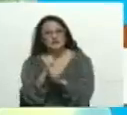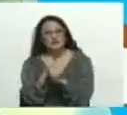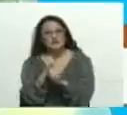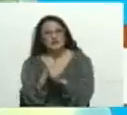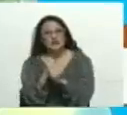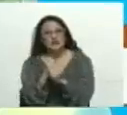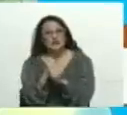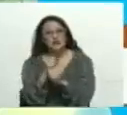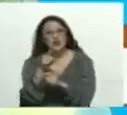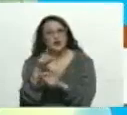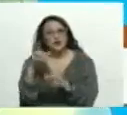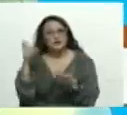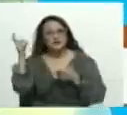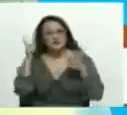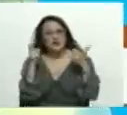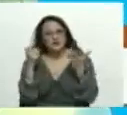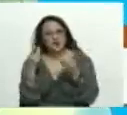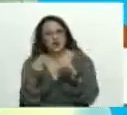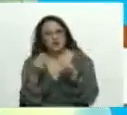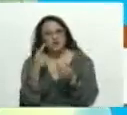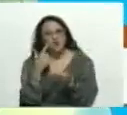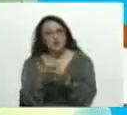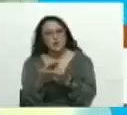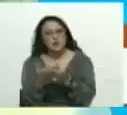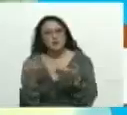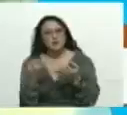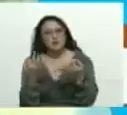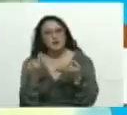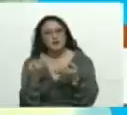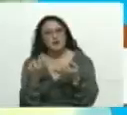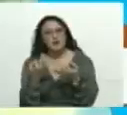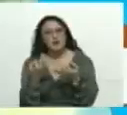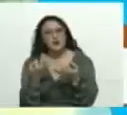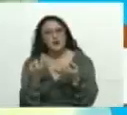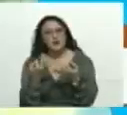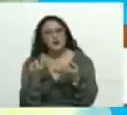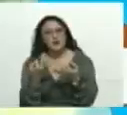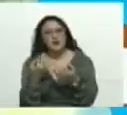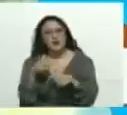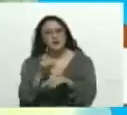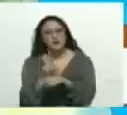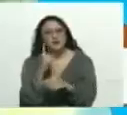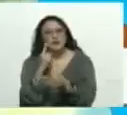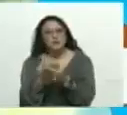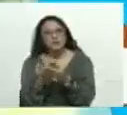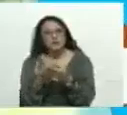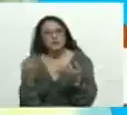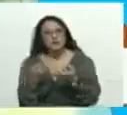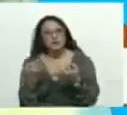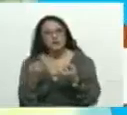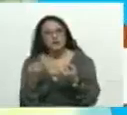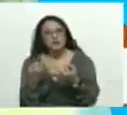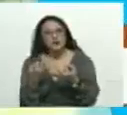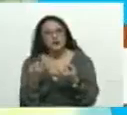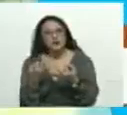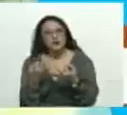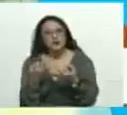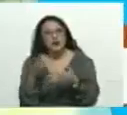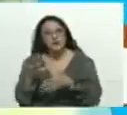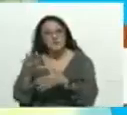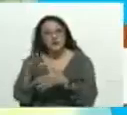el legado del comandante Chávez como una propuesta real auténtica como o como una de las propuestas real auténticas que América